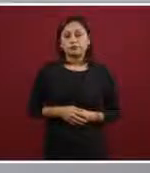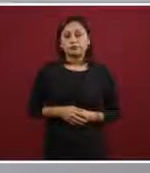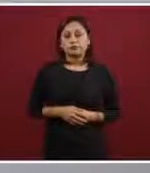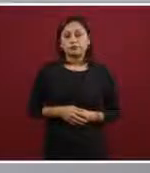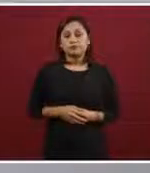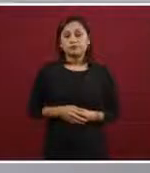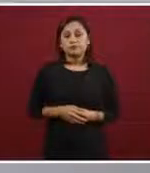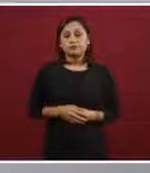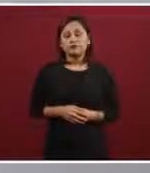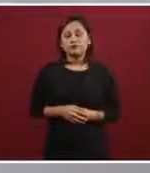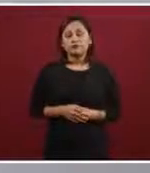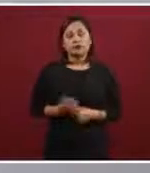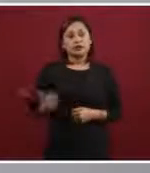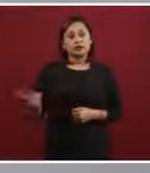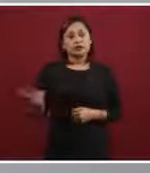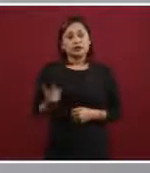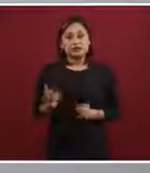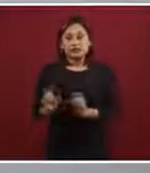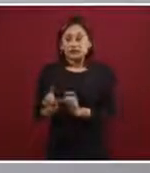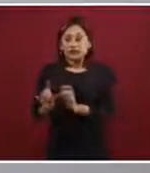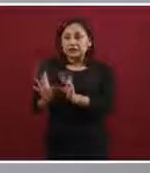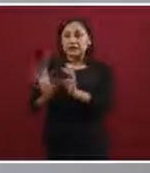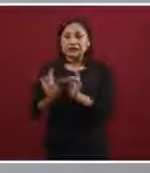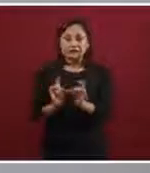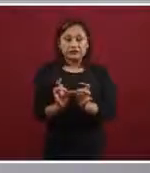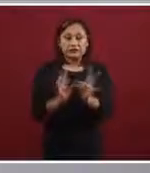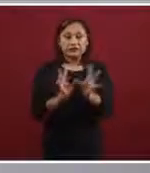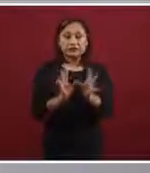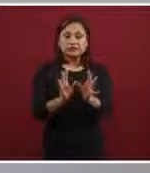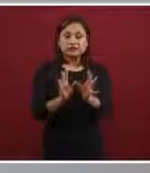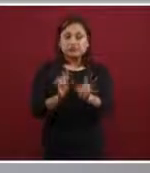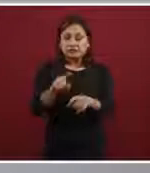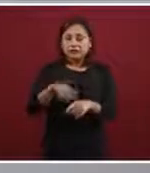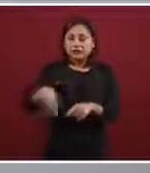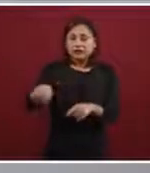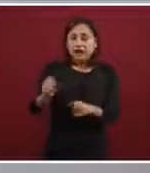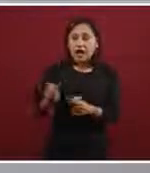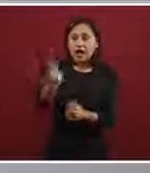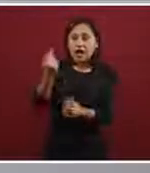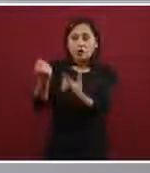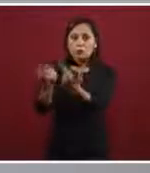brota de nuevo este